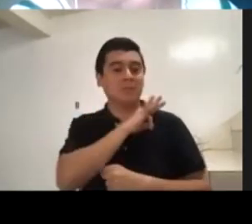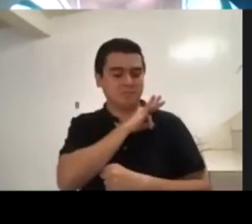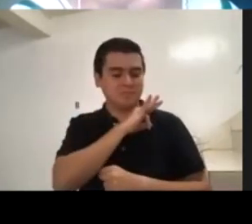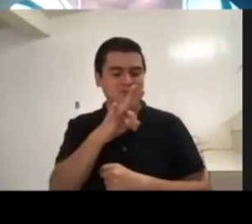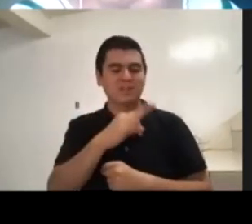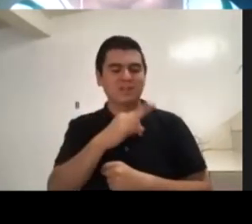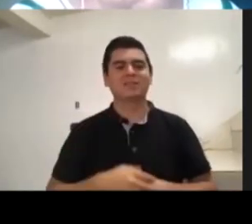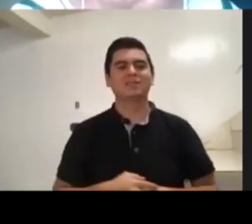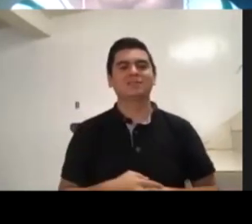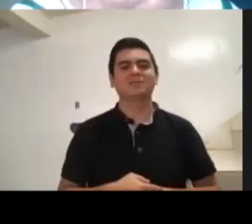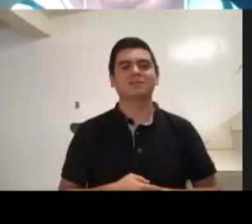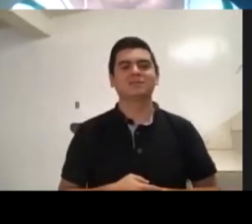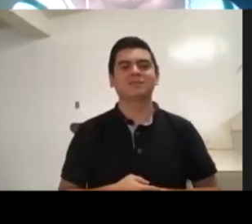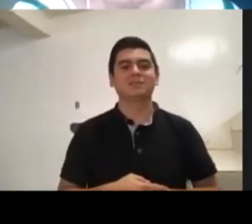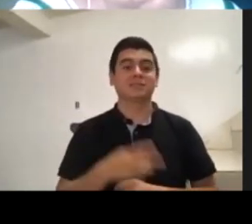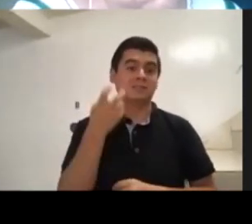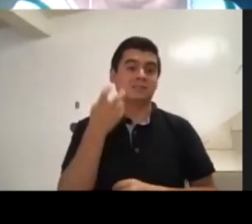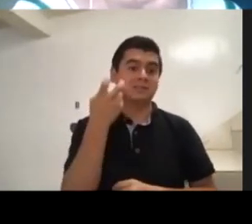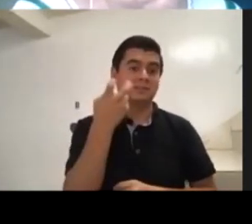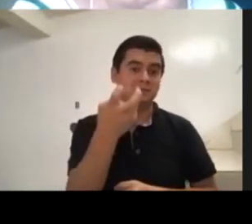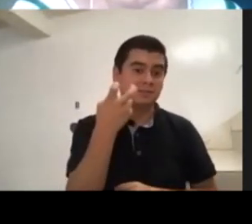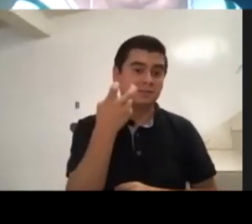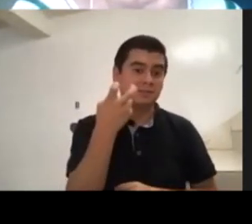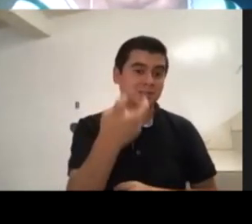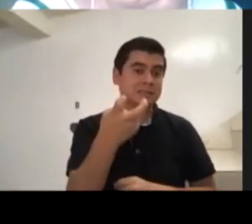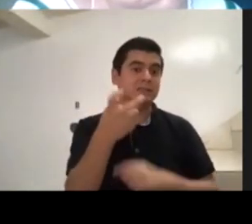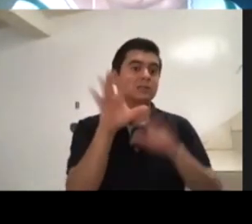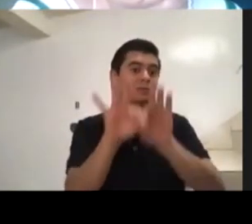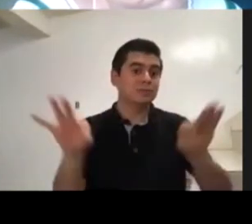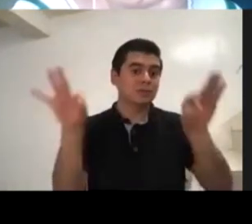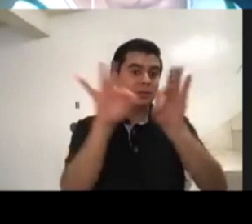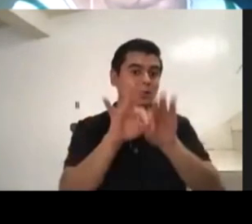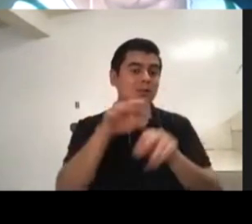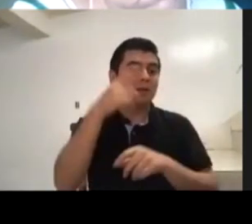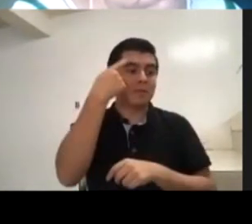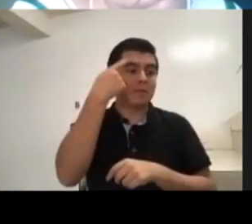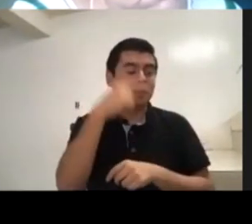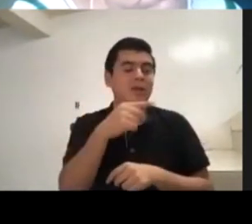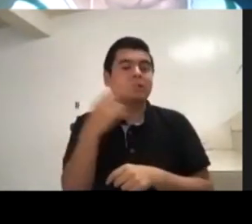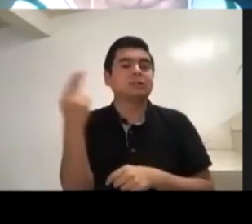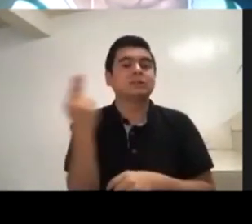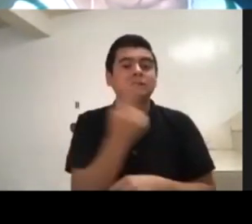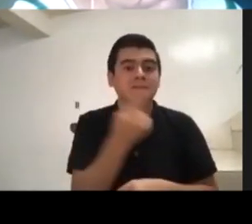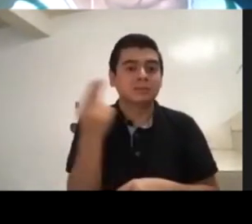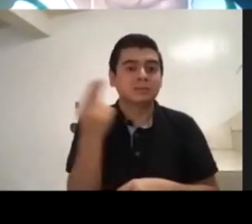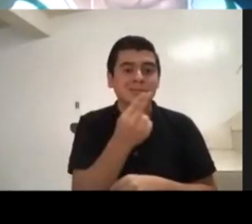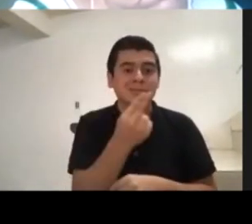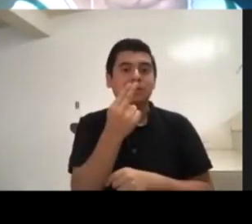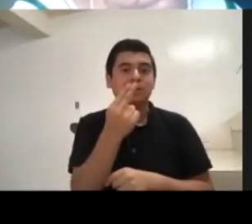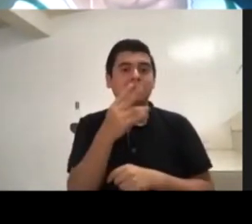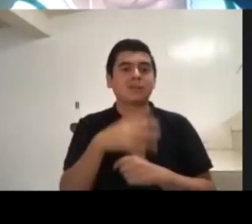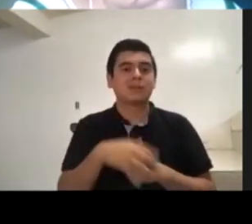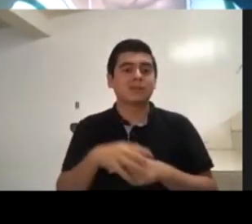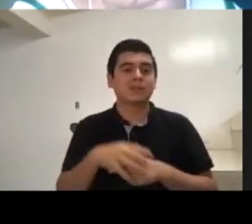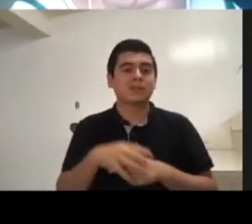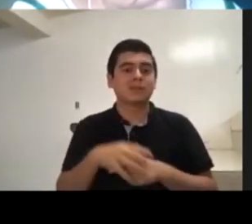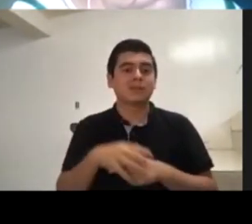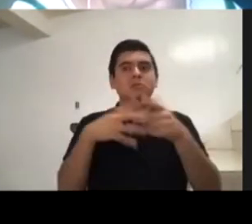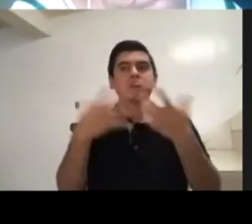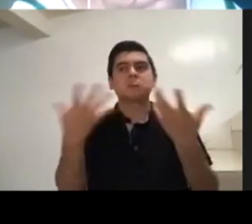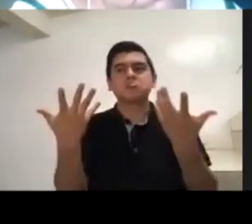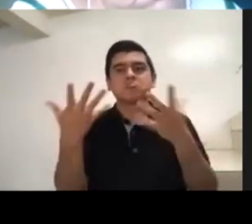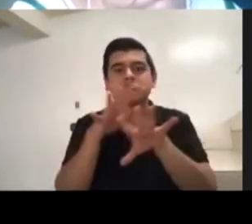ahí, desde esa necesidad de crecer y pertenecer en lo diverso, es como maestros y